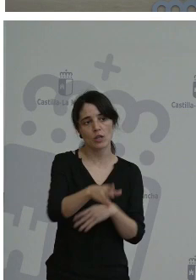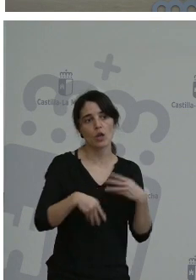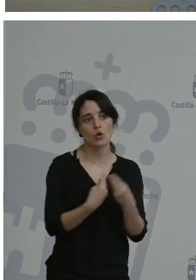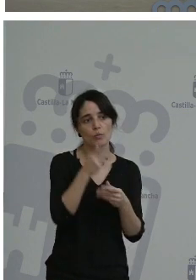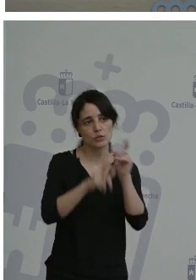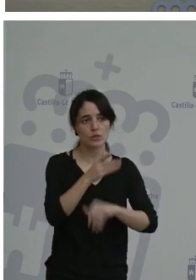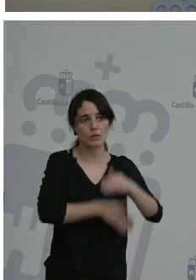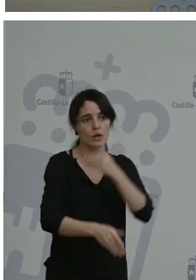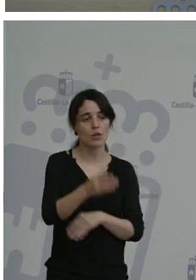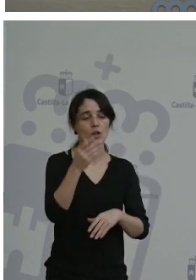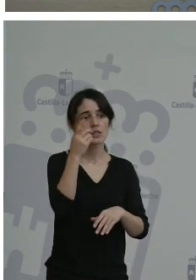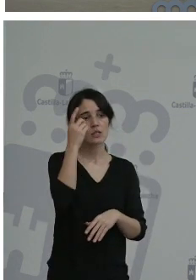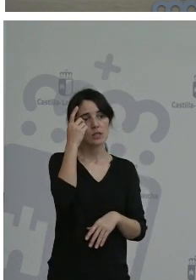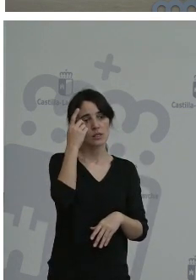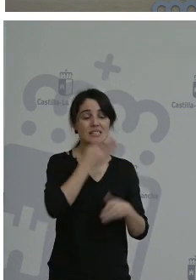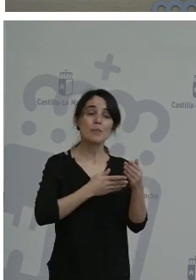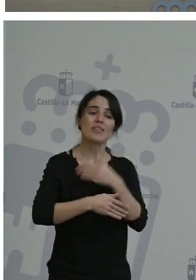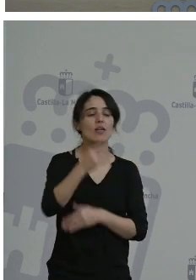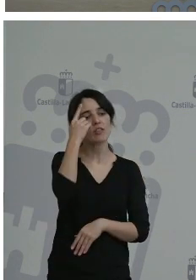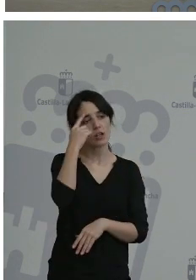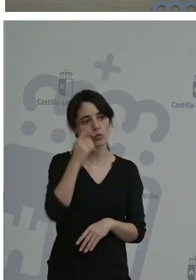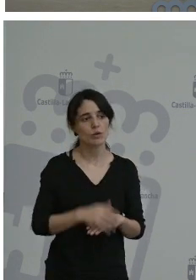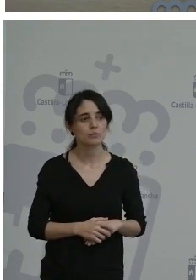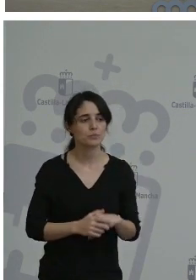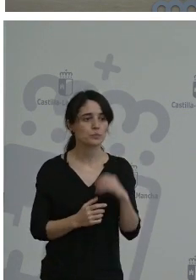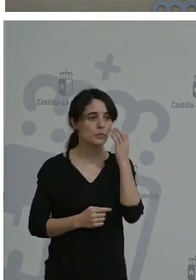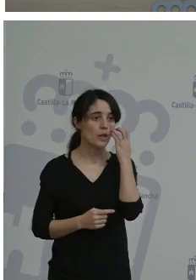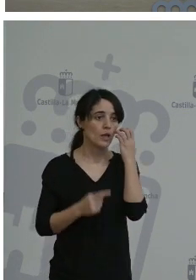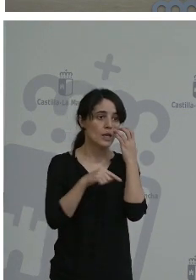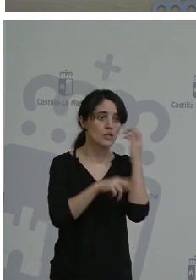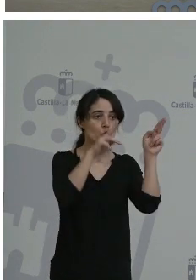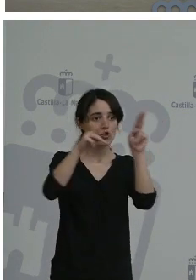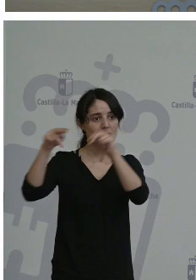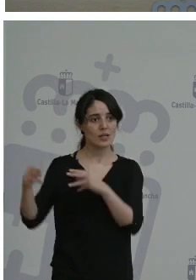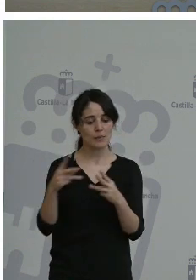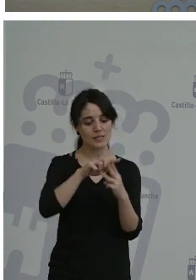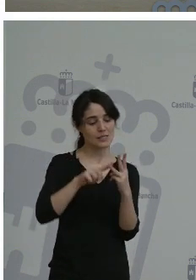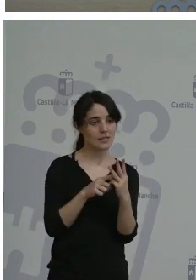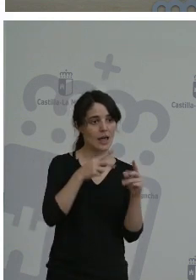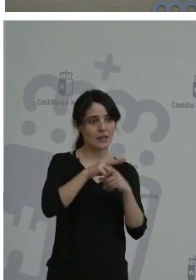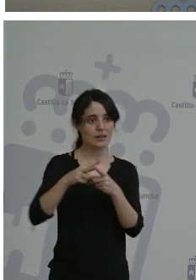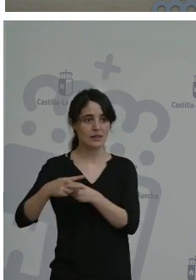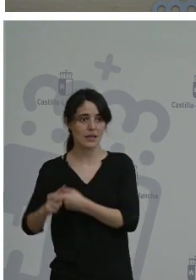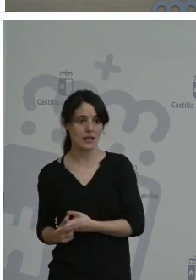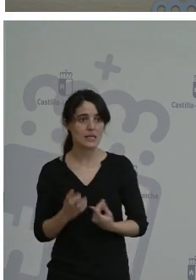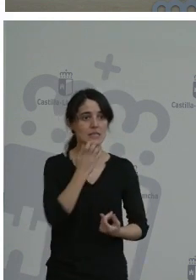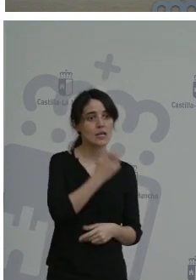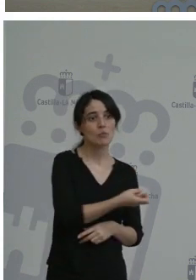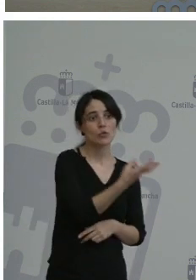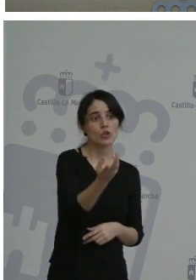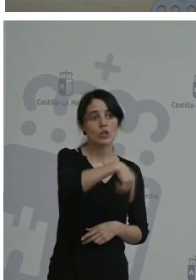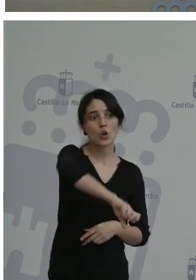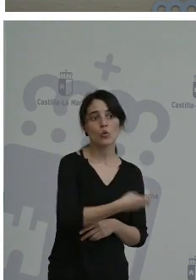intelectual. Bueno, pues esos serán un poco los contenidos de los talleres y si desde alguna de vuestras organizaciones estáis